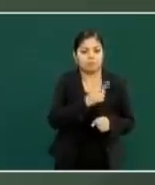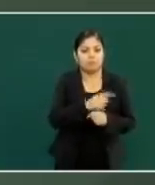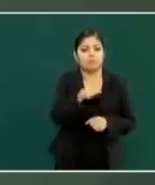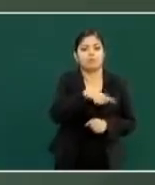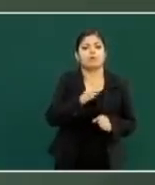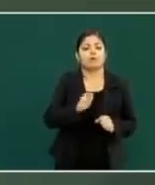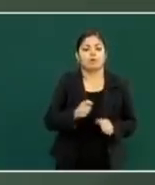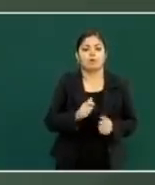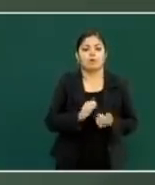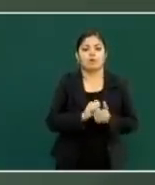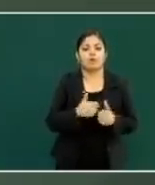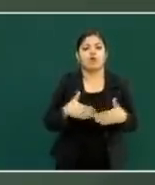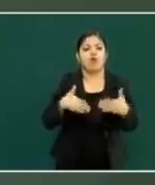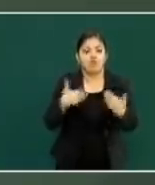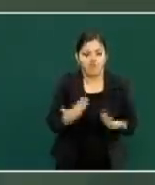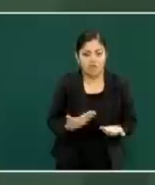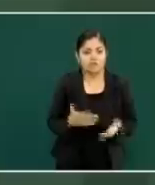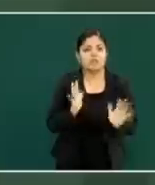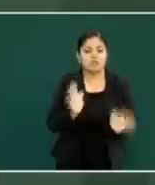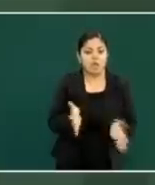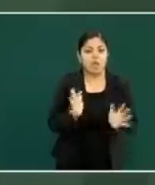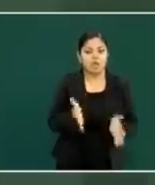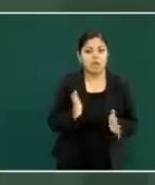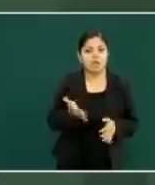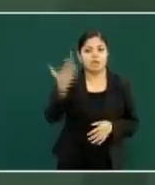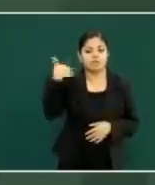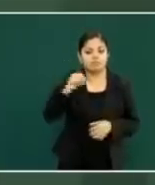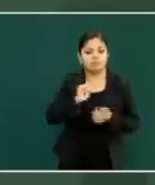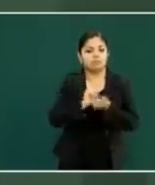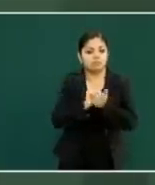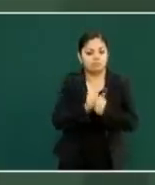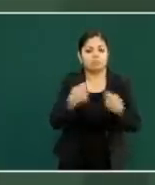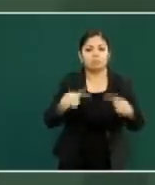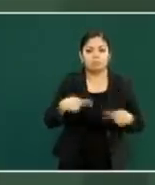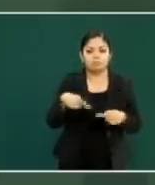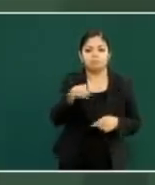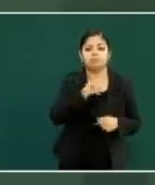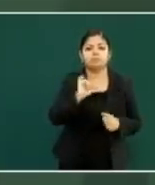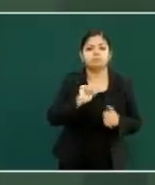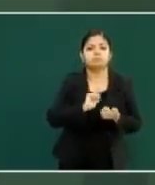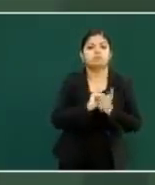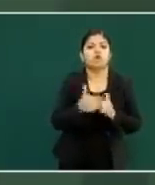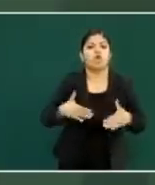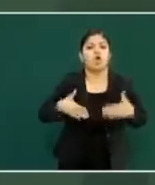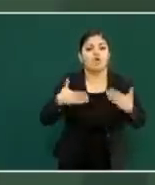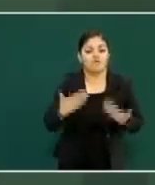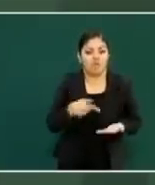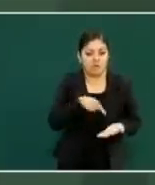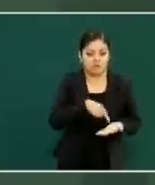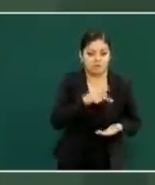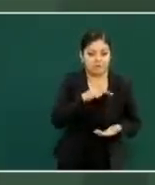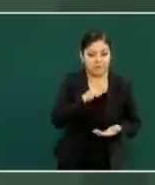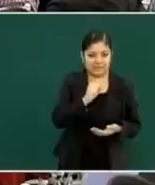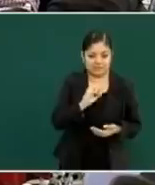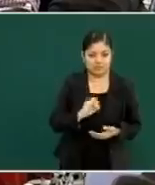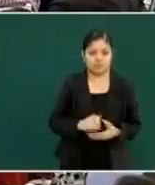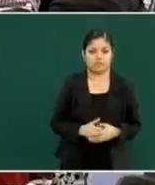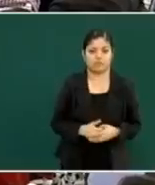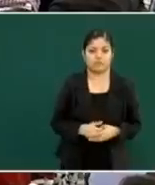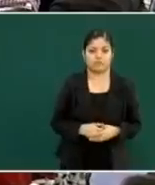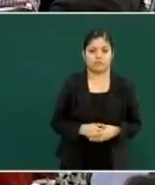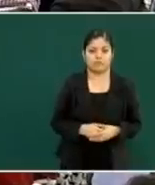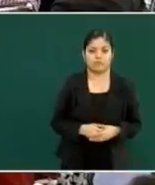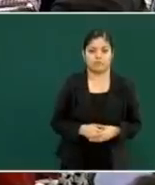se está manifestando como nunca al reiterar que todo se encuentra bien en el ámbito económico y financiero el primer